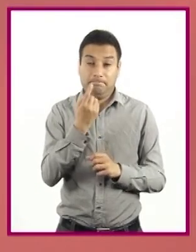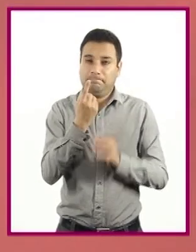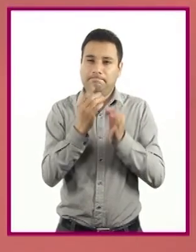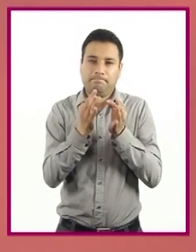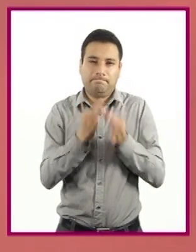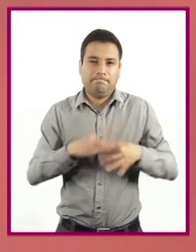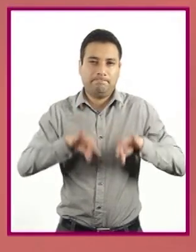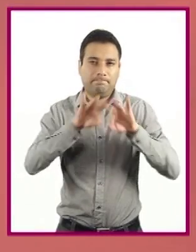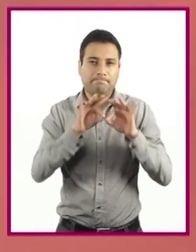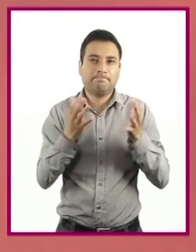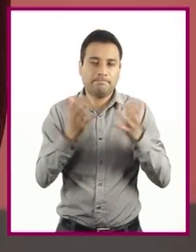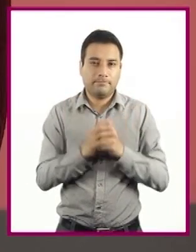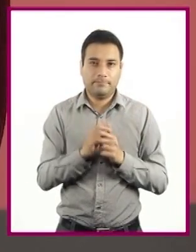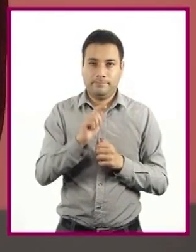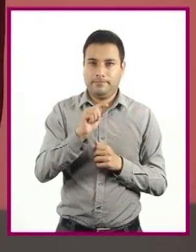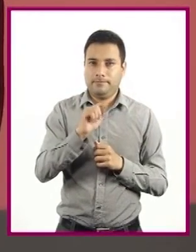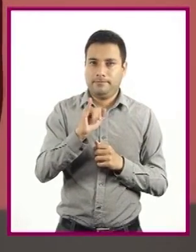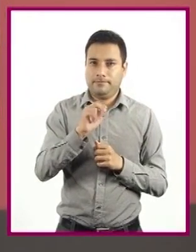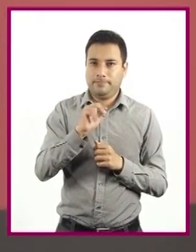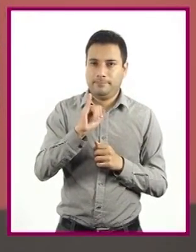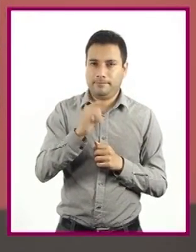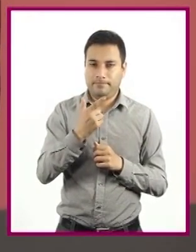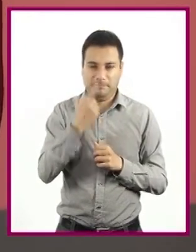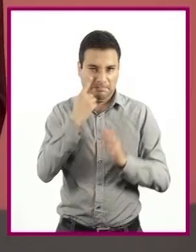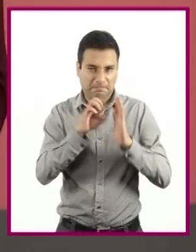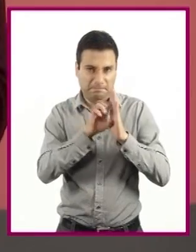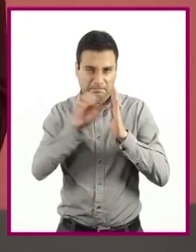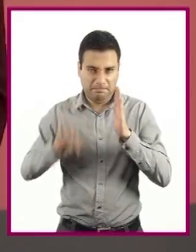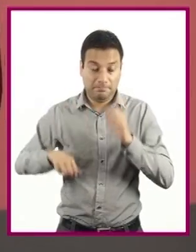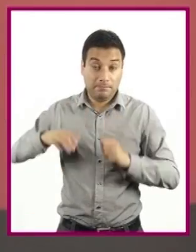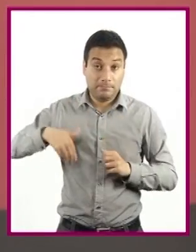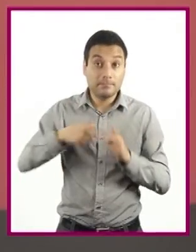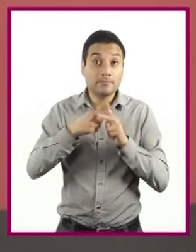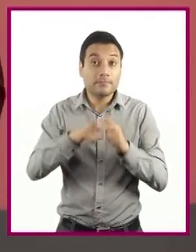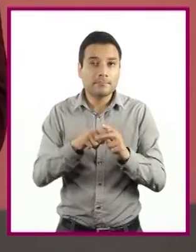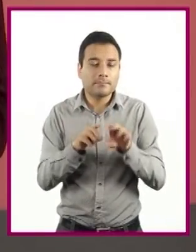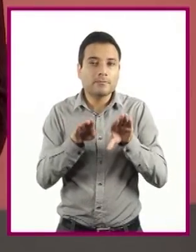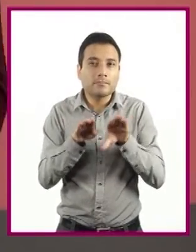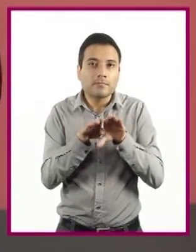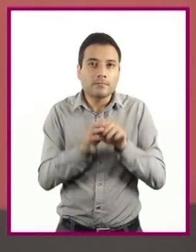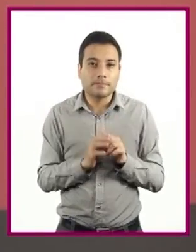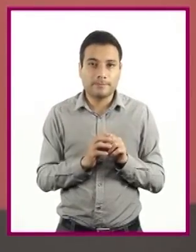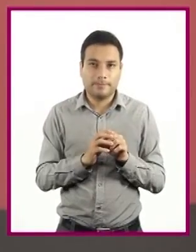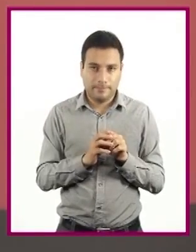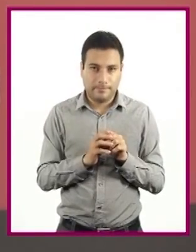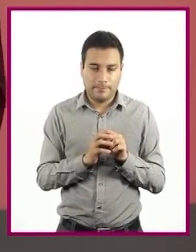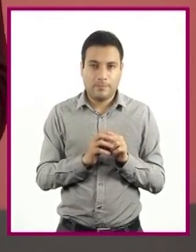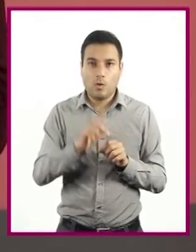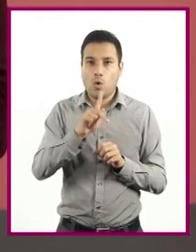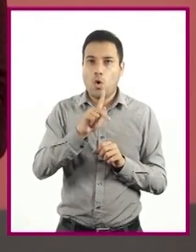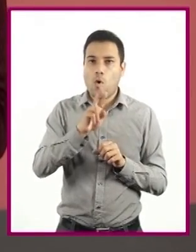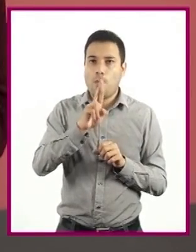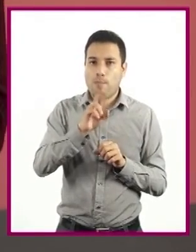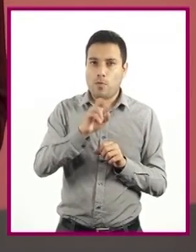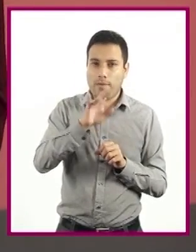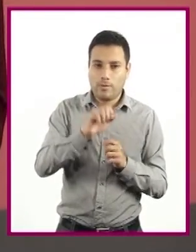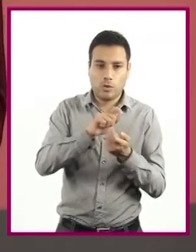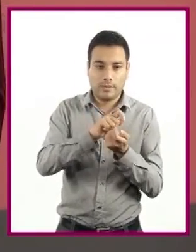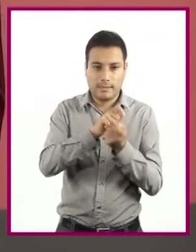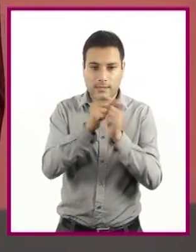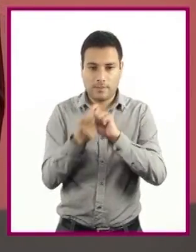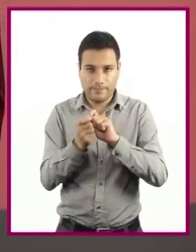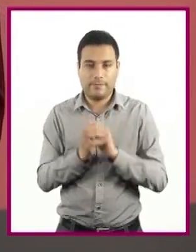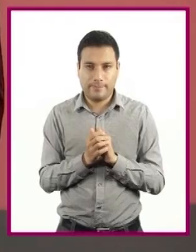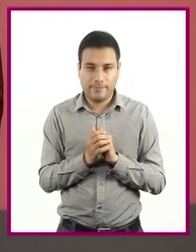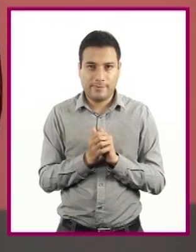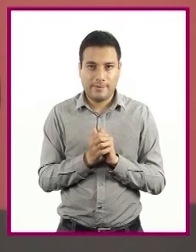importante el pinyin. Todos los ejemplos arriba empiezan con la transliteración del proverbio en pinyin, literalmente